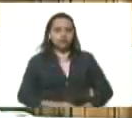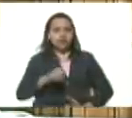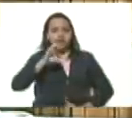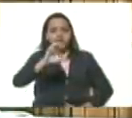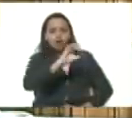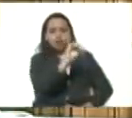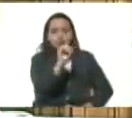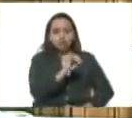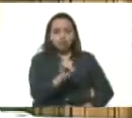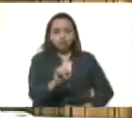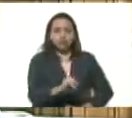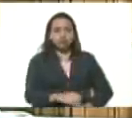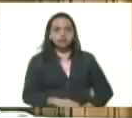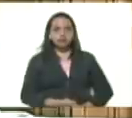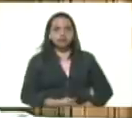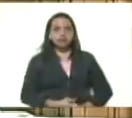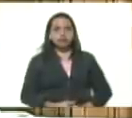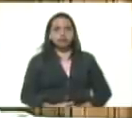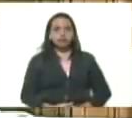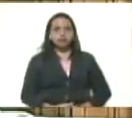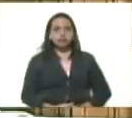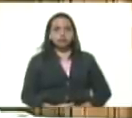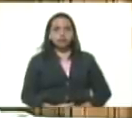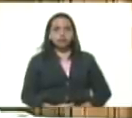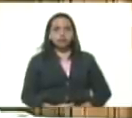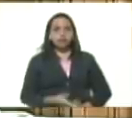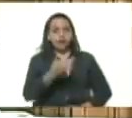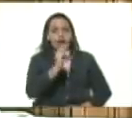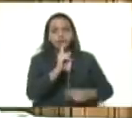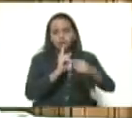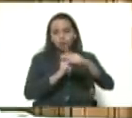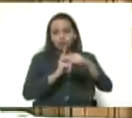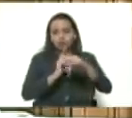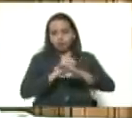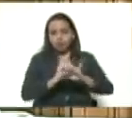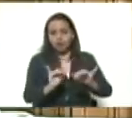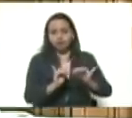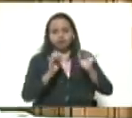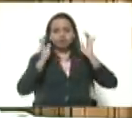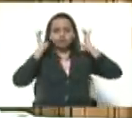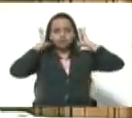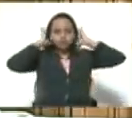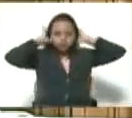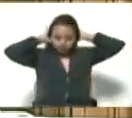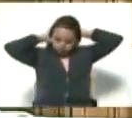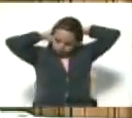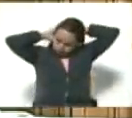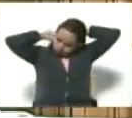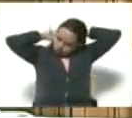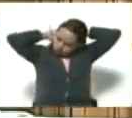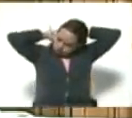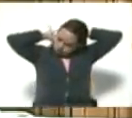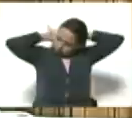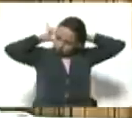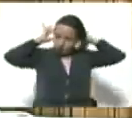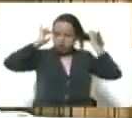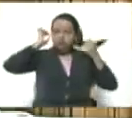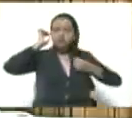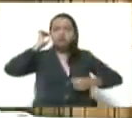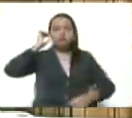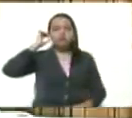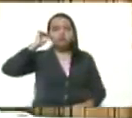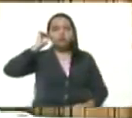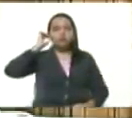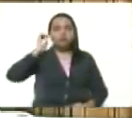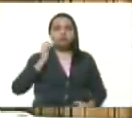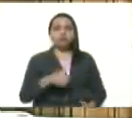Zulia. Estos son casos confirmados. Alvarado, ayúdame aquí. En tiempo